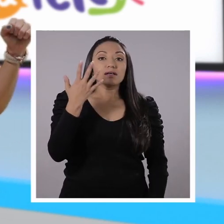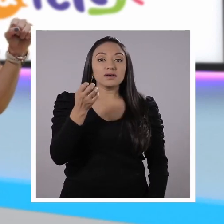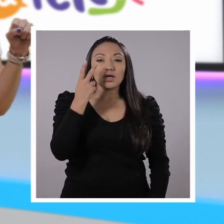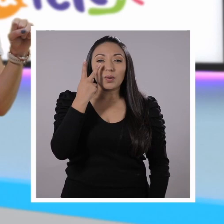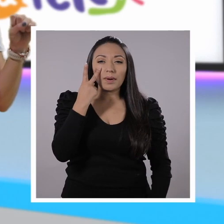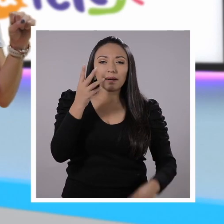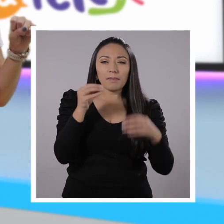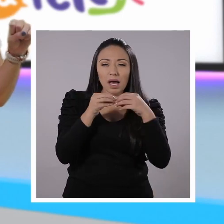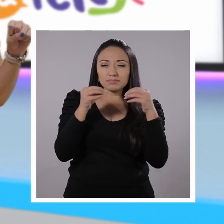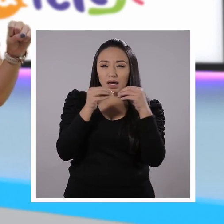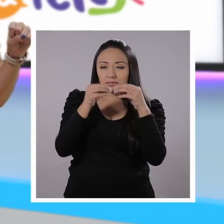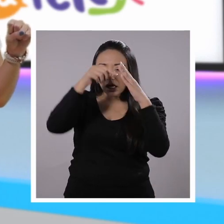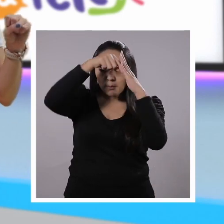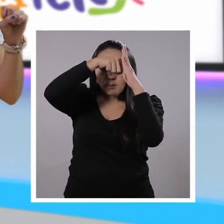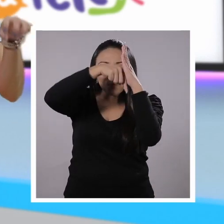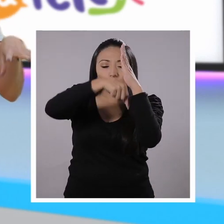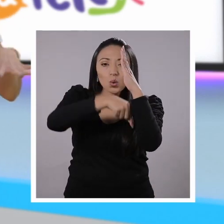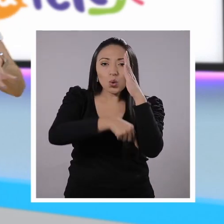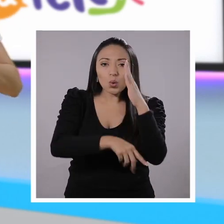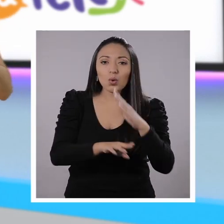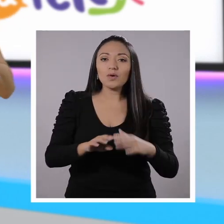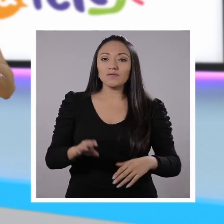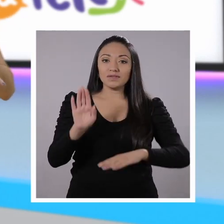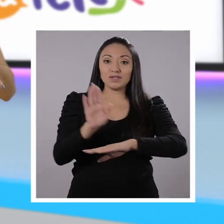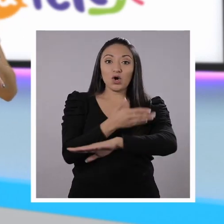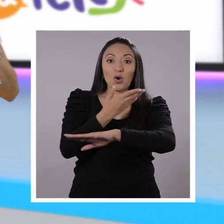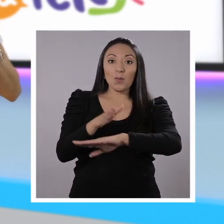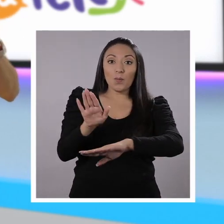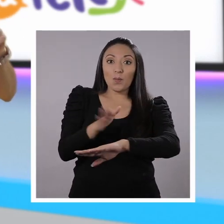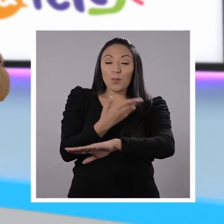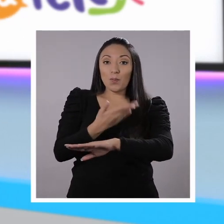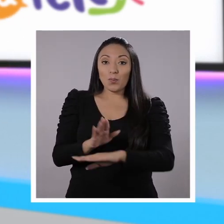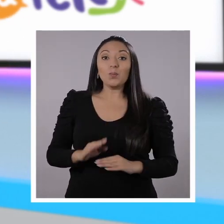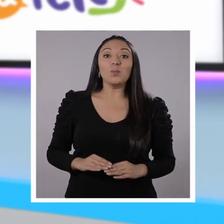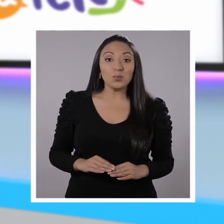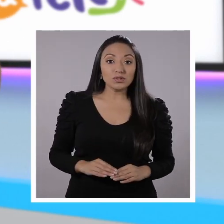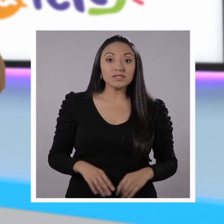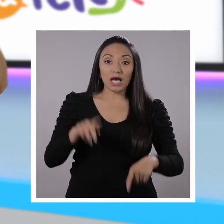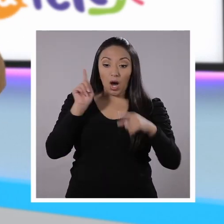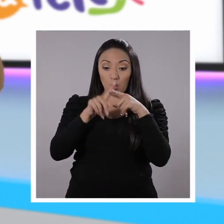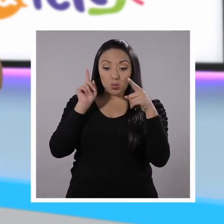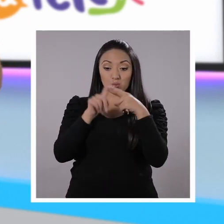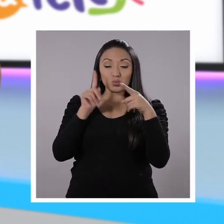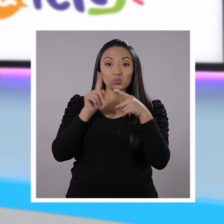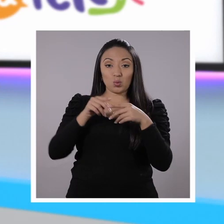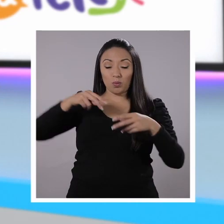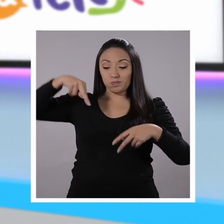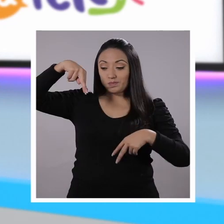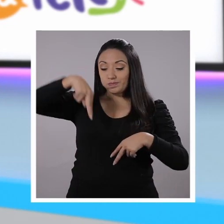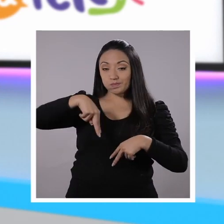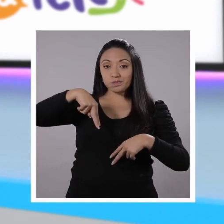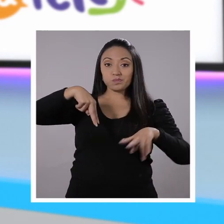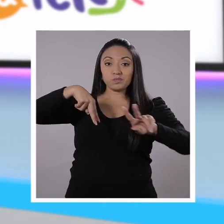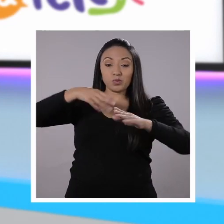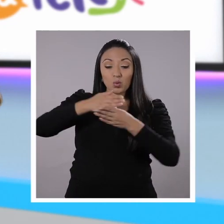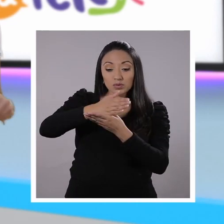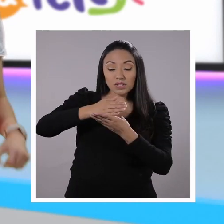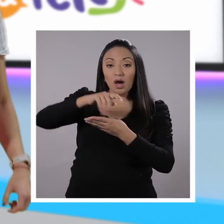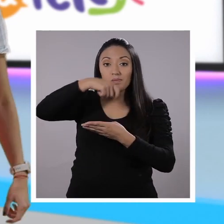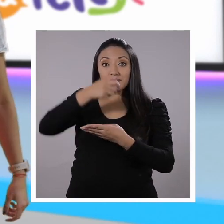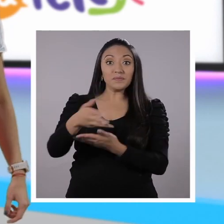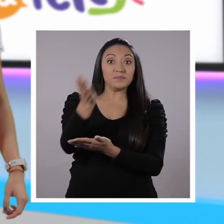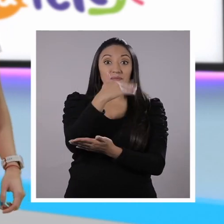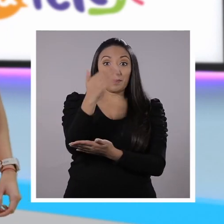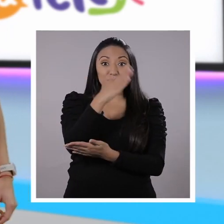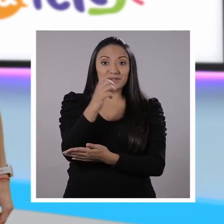de los utensilios, a mí me gustaría seguir profundizando un poquito más con los ritmos y con la música utilizando los cubiertos. ¿Qué te parece?